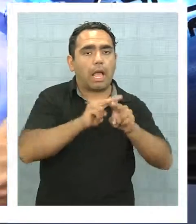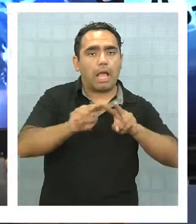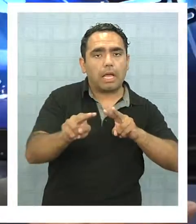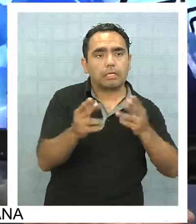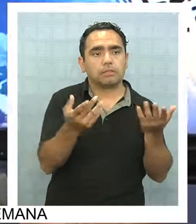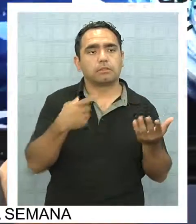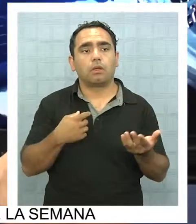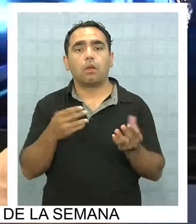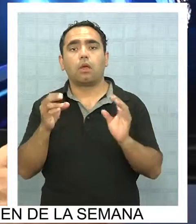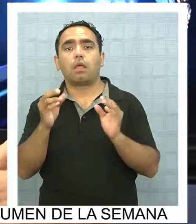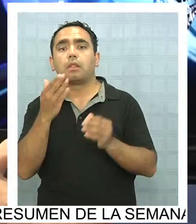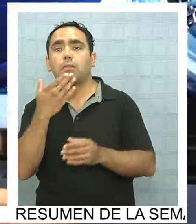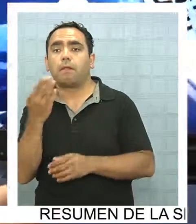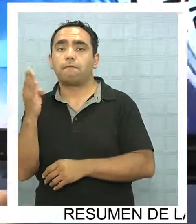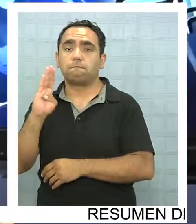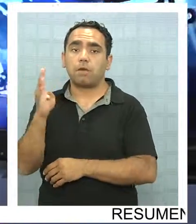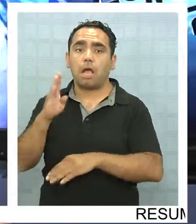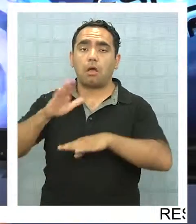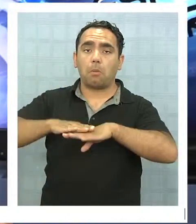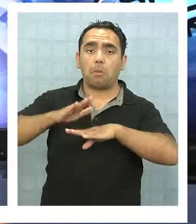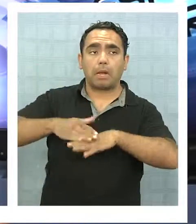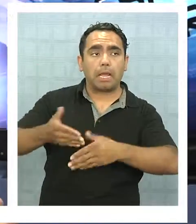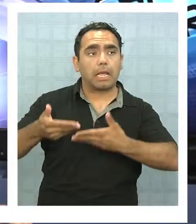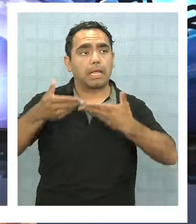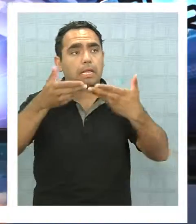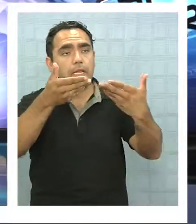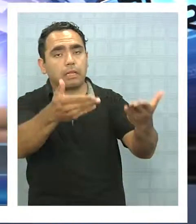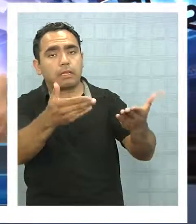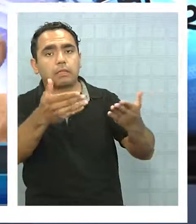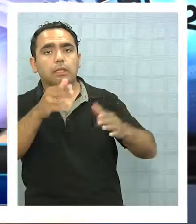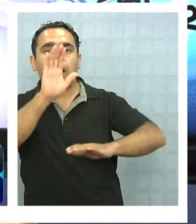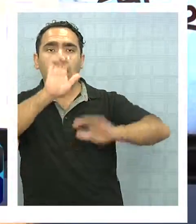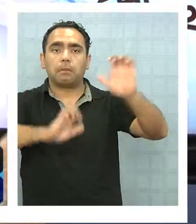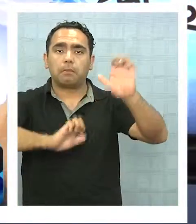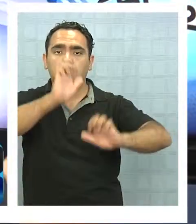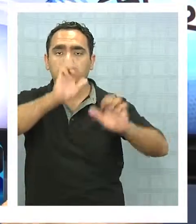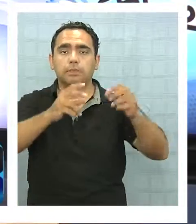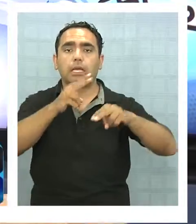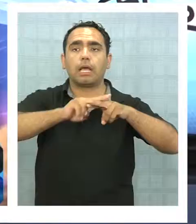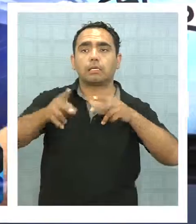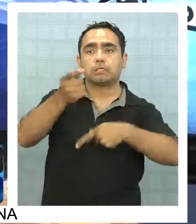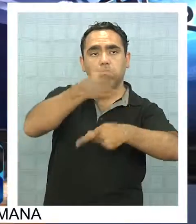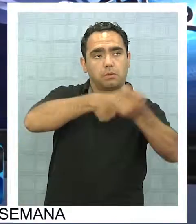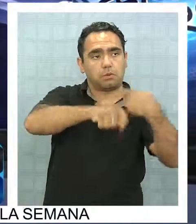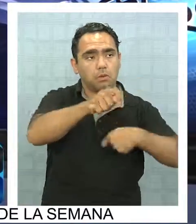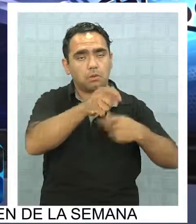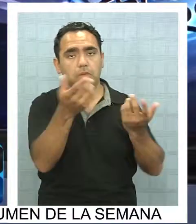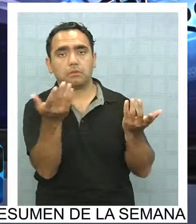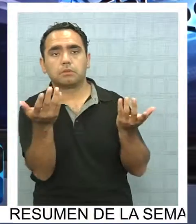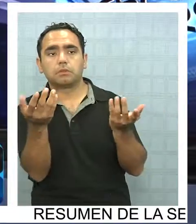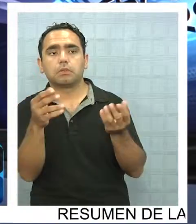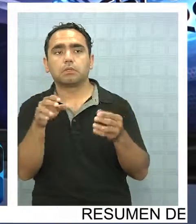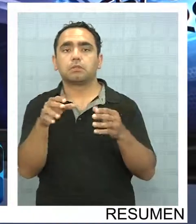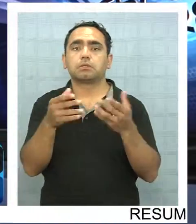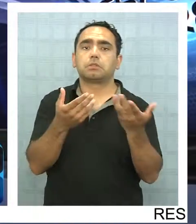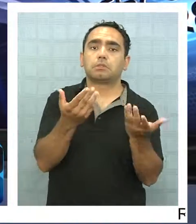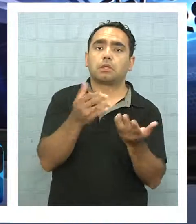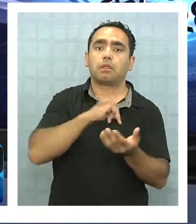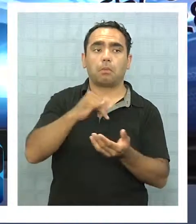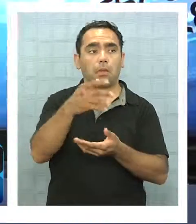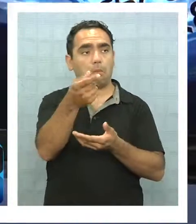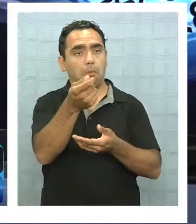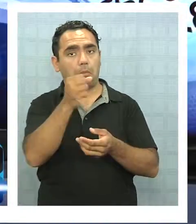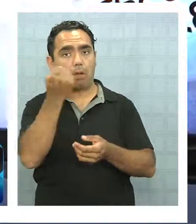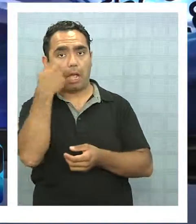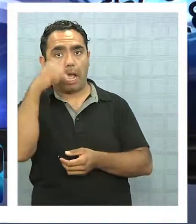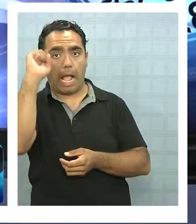lo presta a empresas que hacen negocios con ganancias y por lo tanto comparten parte de esas ganancias